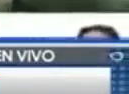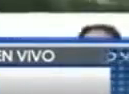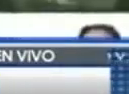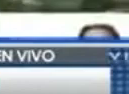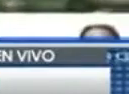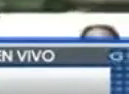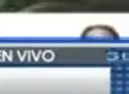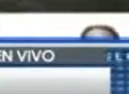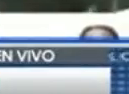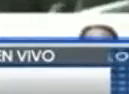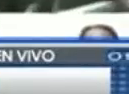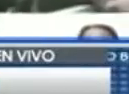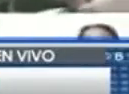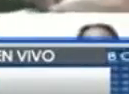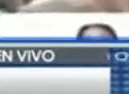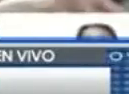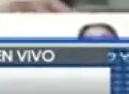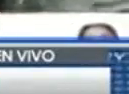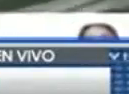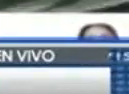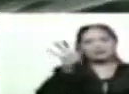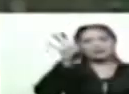sagrado. La patria